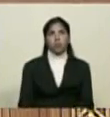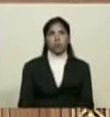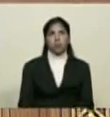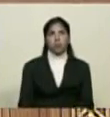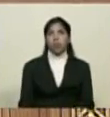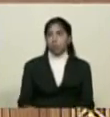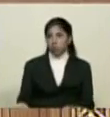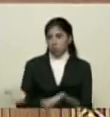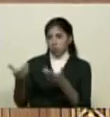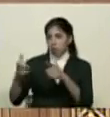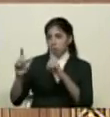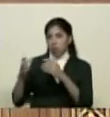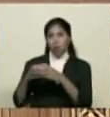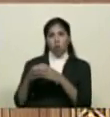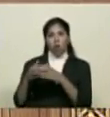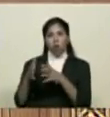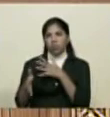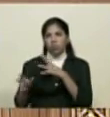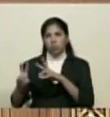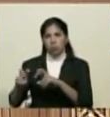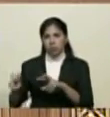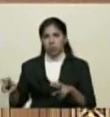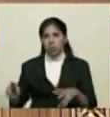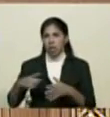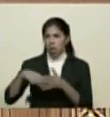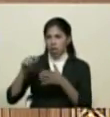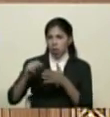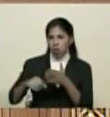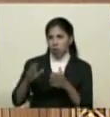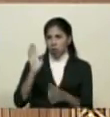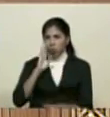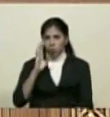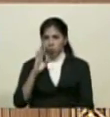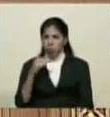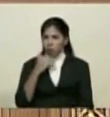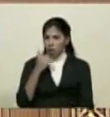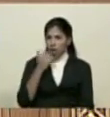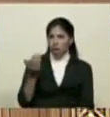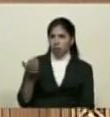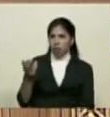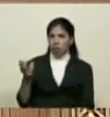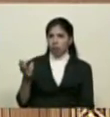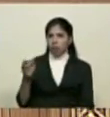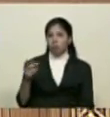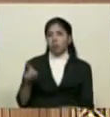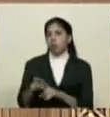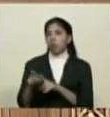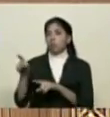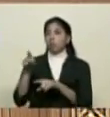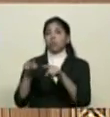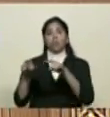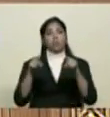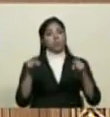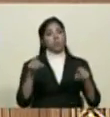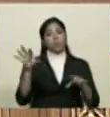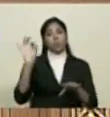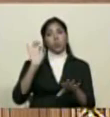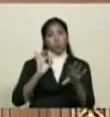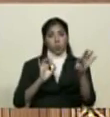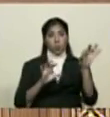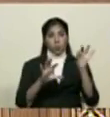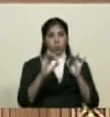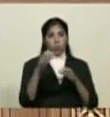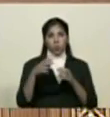averiguación sobre el caso de contratos leoninos que se dieron a dedo en la faja petrolífera del